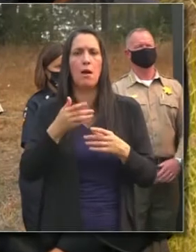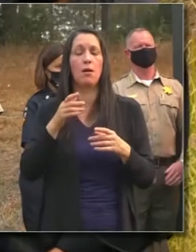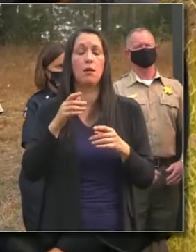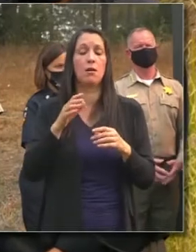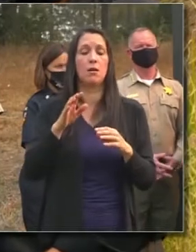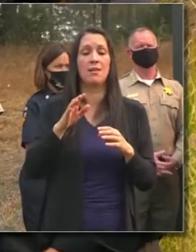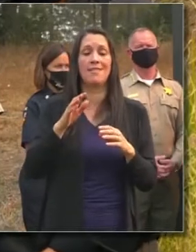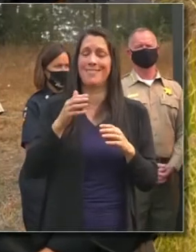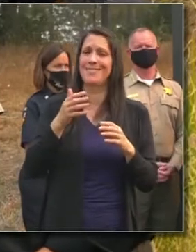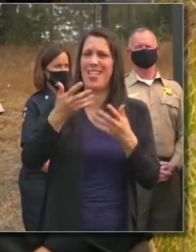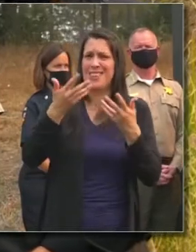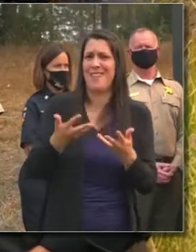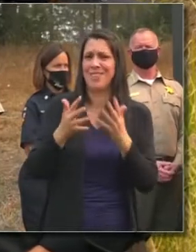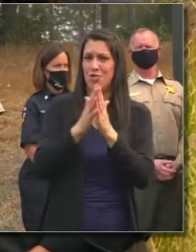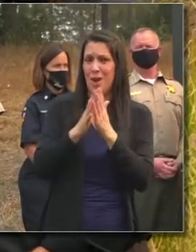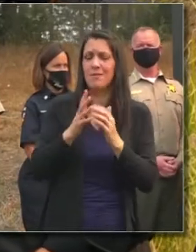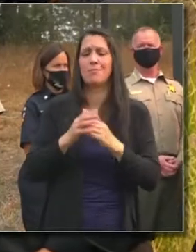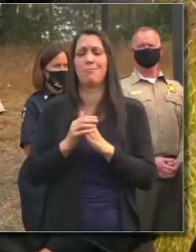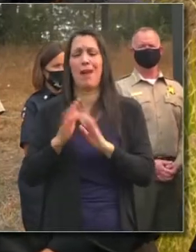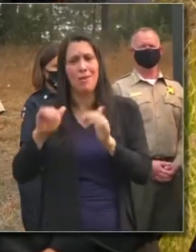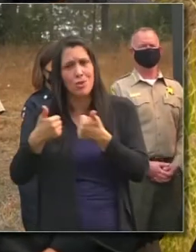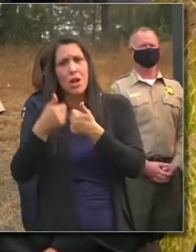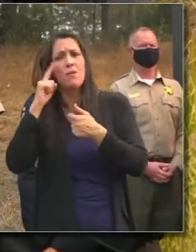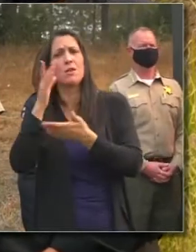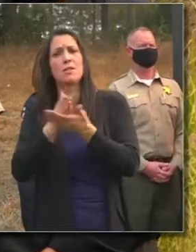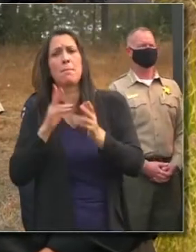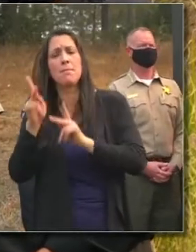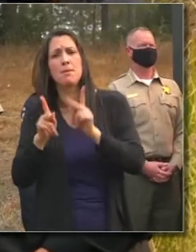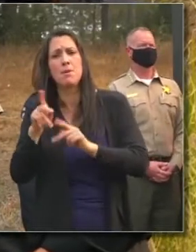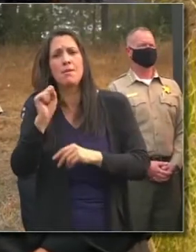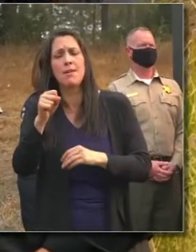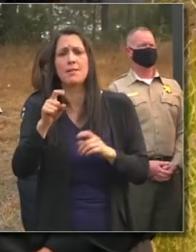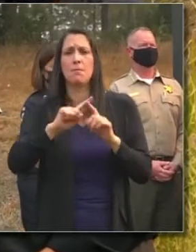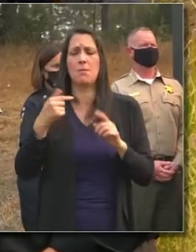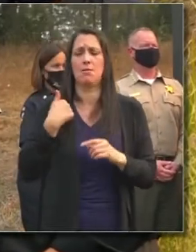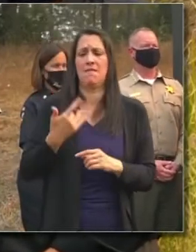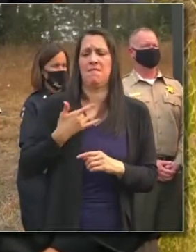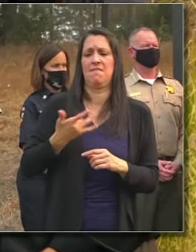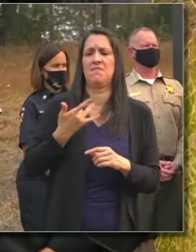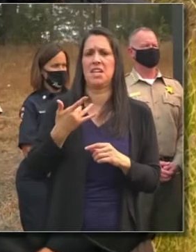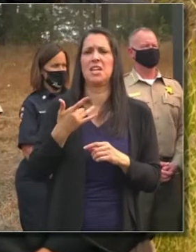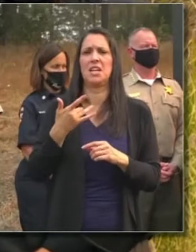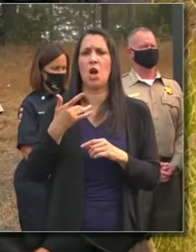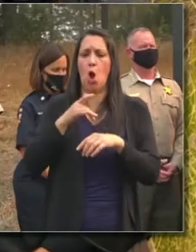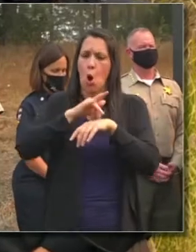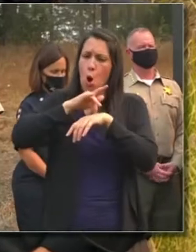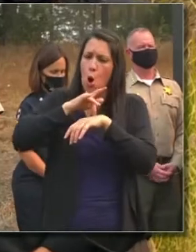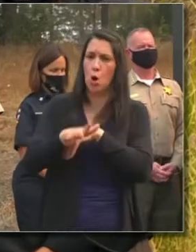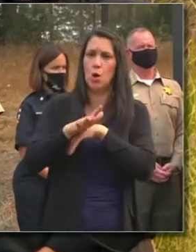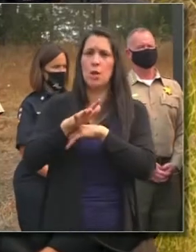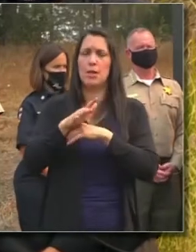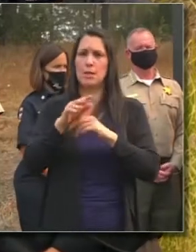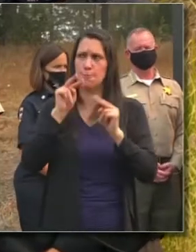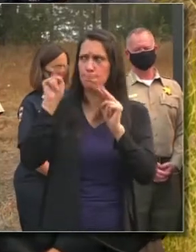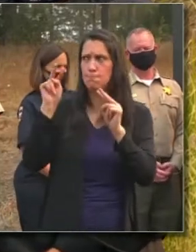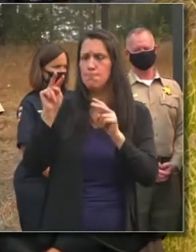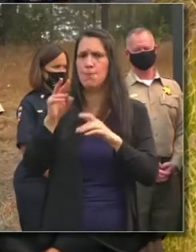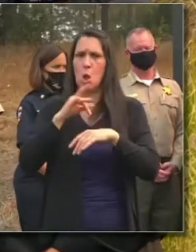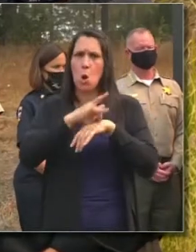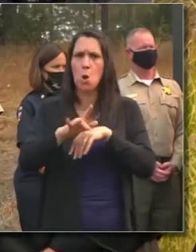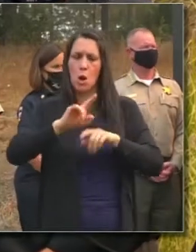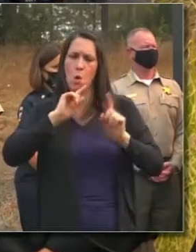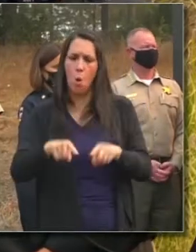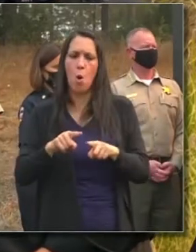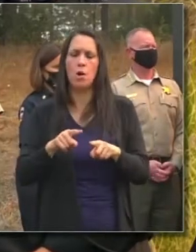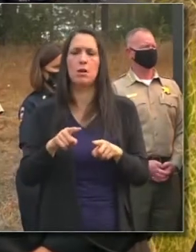tránsito y que no hubo dificultades para algunos pero si creemos que eso resultó muy bien para